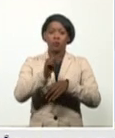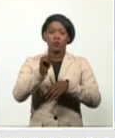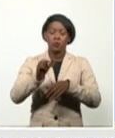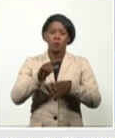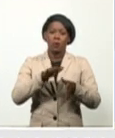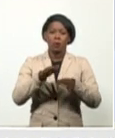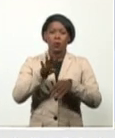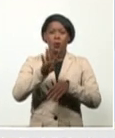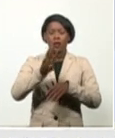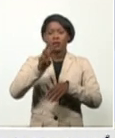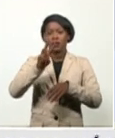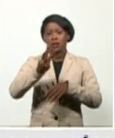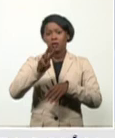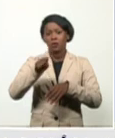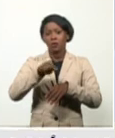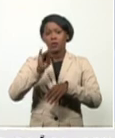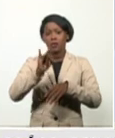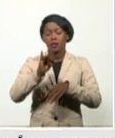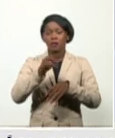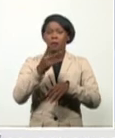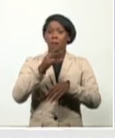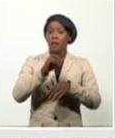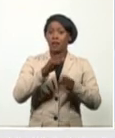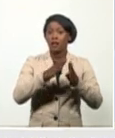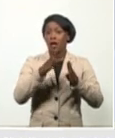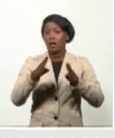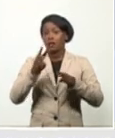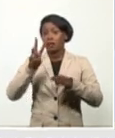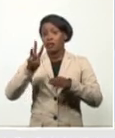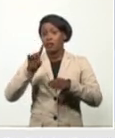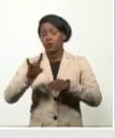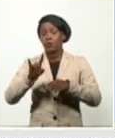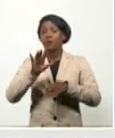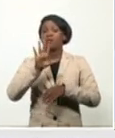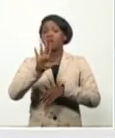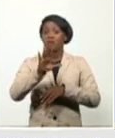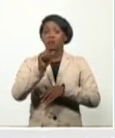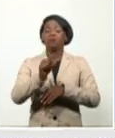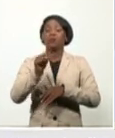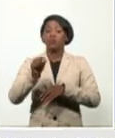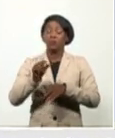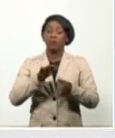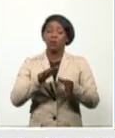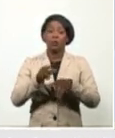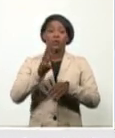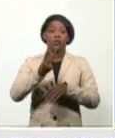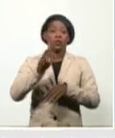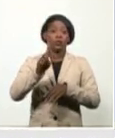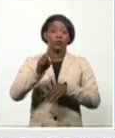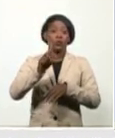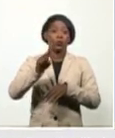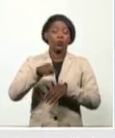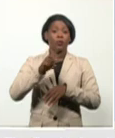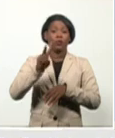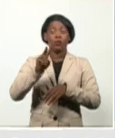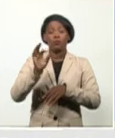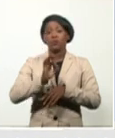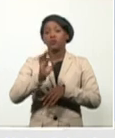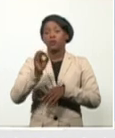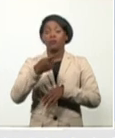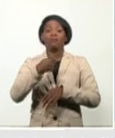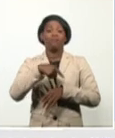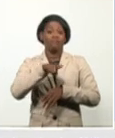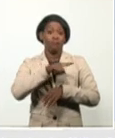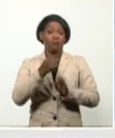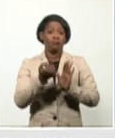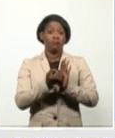y el de 20 a 39 con 5 casos, el 31,2%. Ayer se diagnosticó un niño